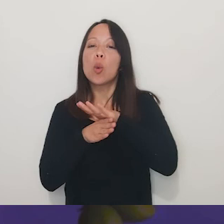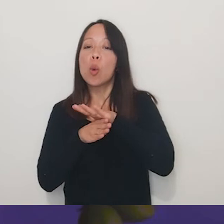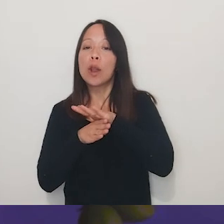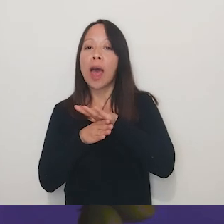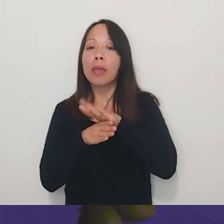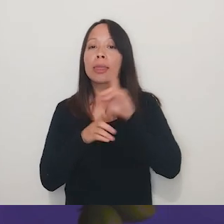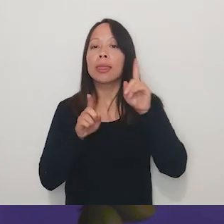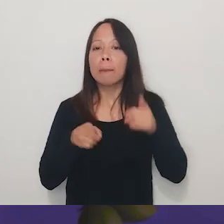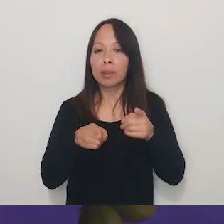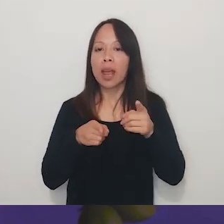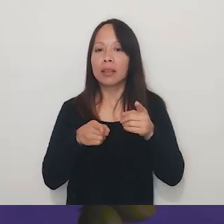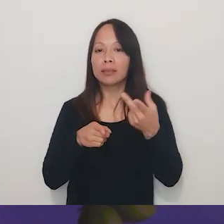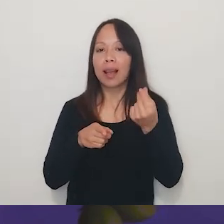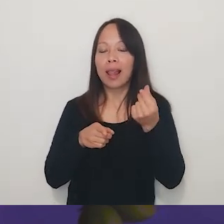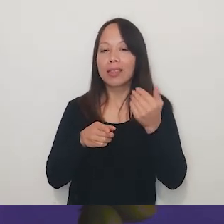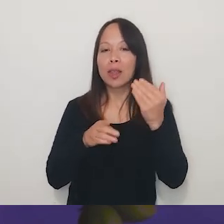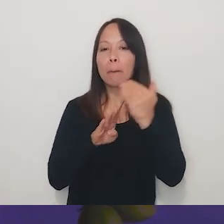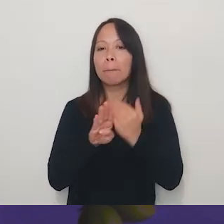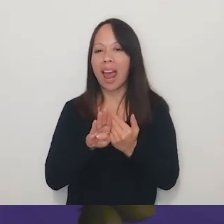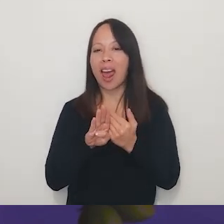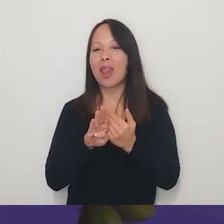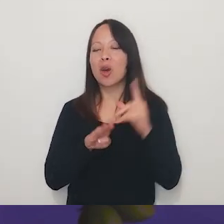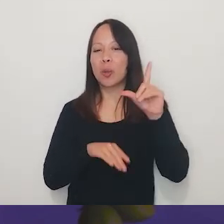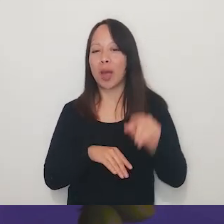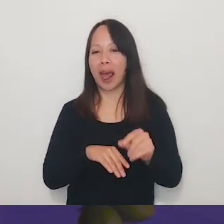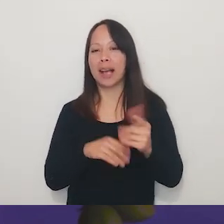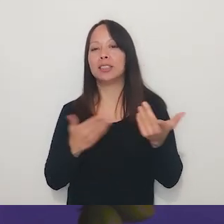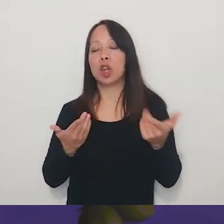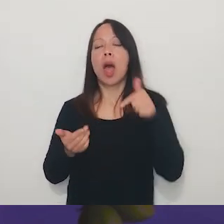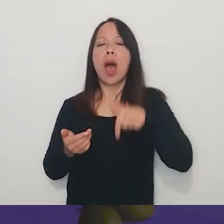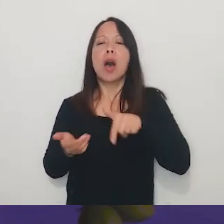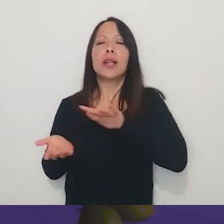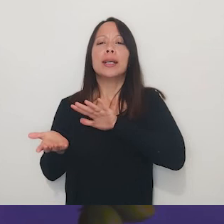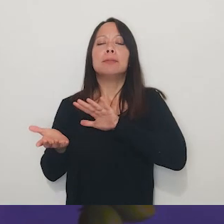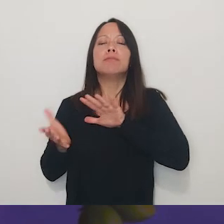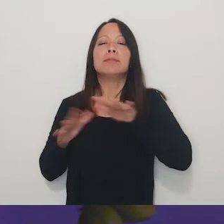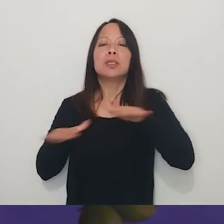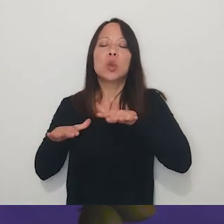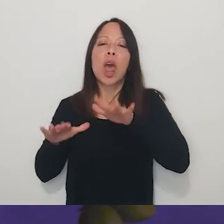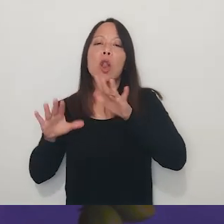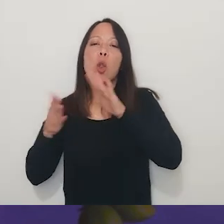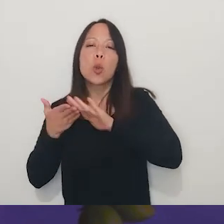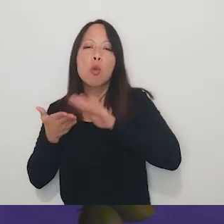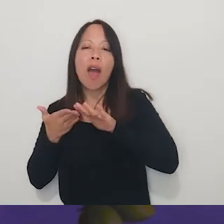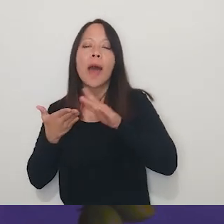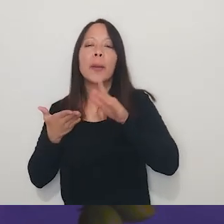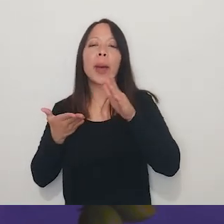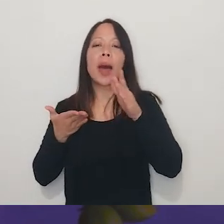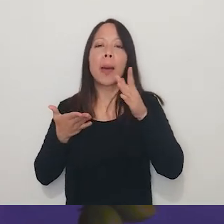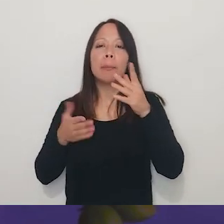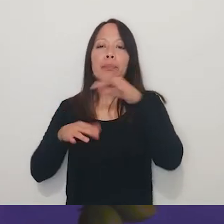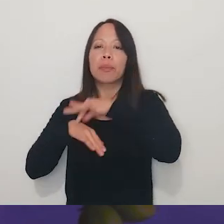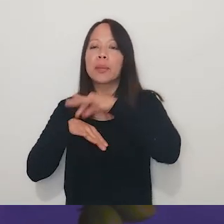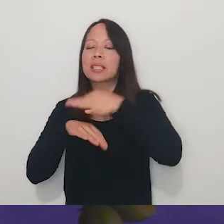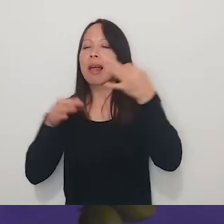Bueno, entonces para cerrar, importante, estamos en una situación nueva, un nuevo paradigma de la medicina, en donde la genética y la